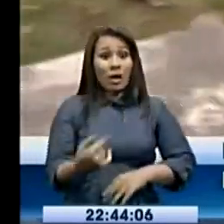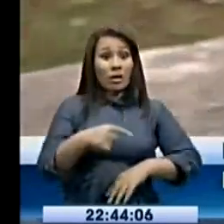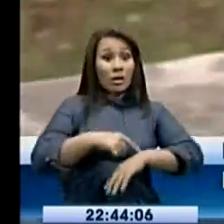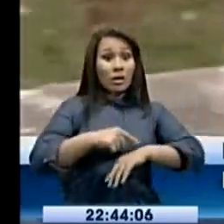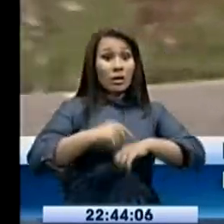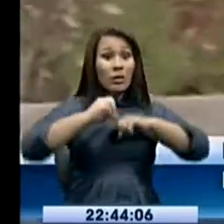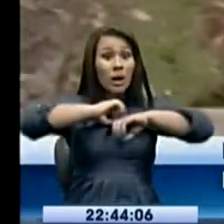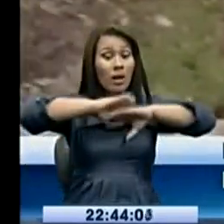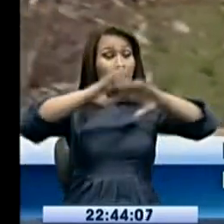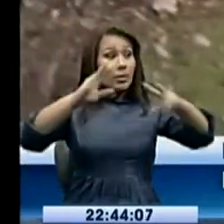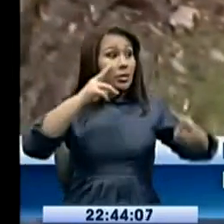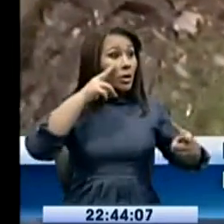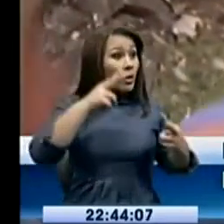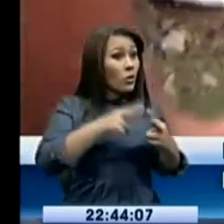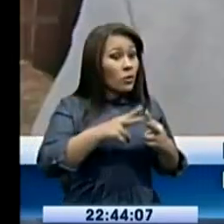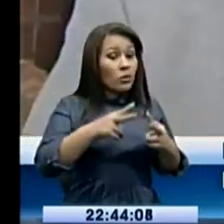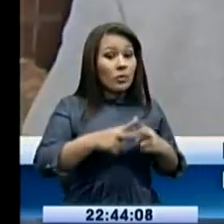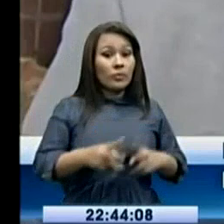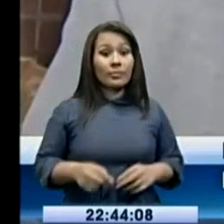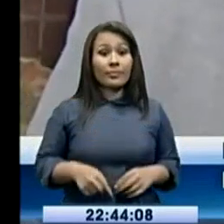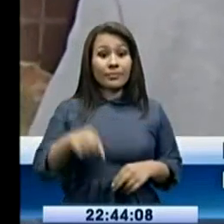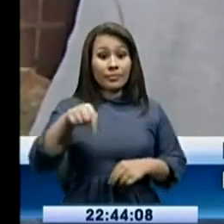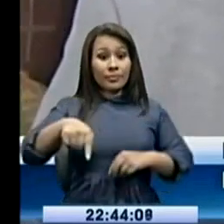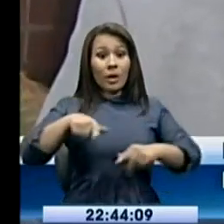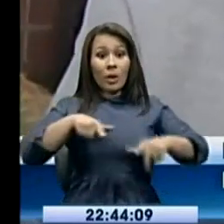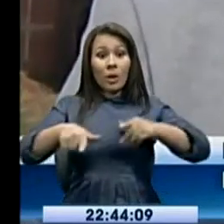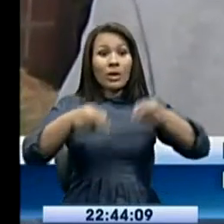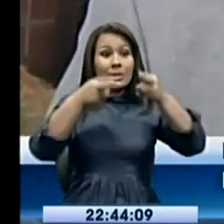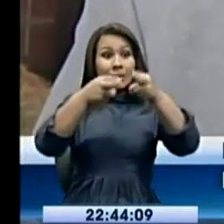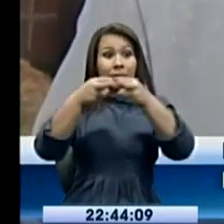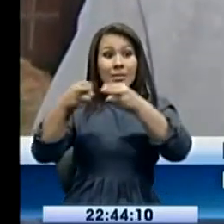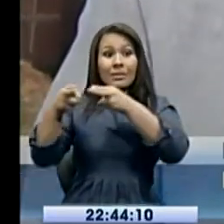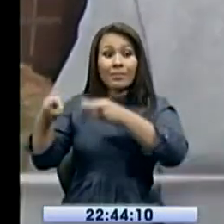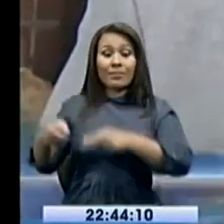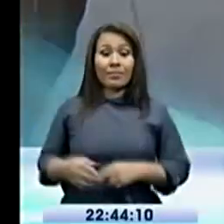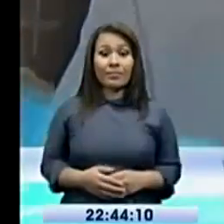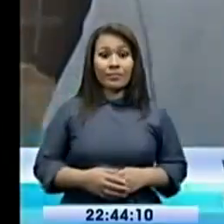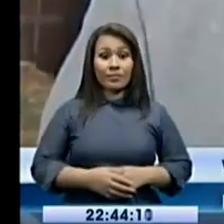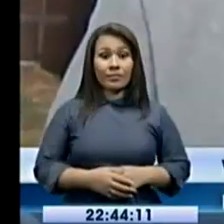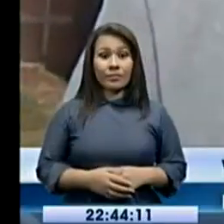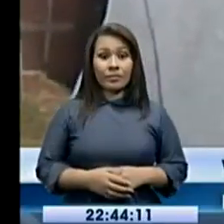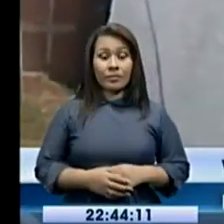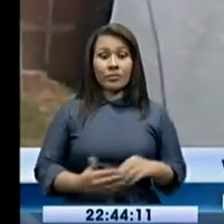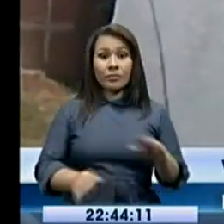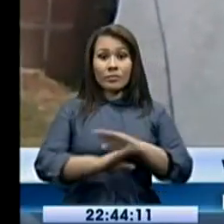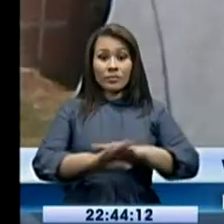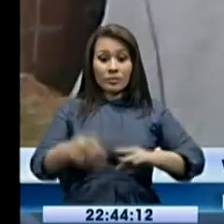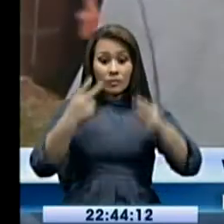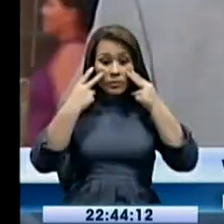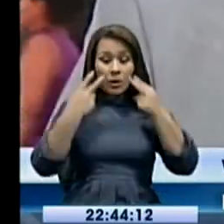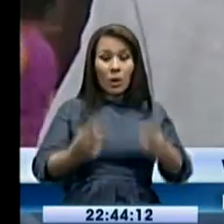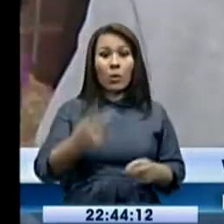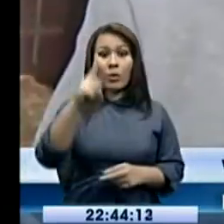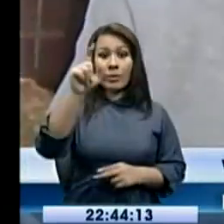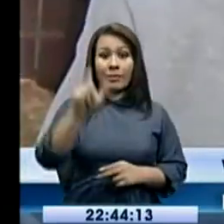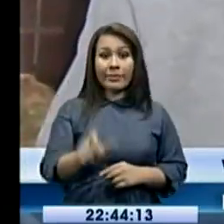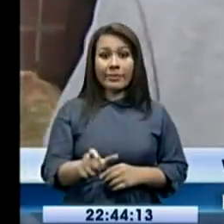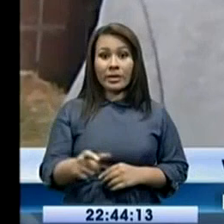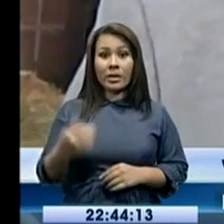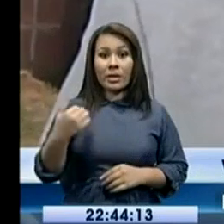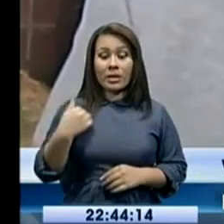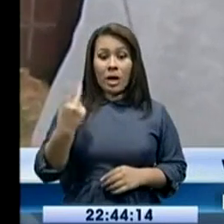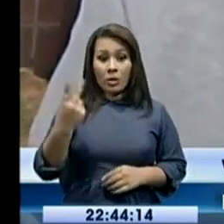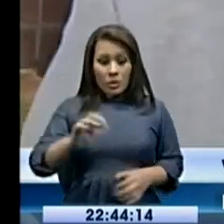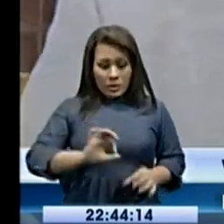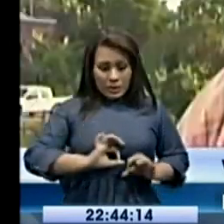tuvo conocimiento de que en el cementerio de la ciudad de Salitre se había una persona que se encontraba con dos heridas